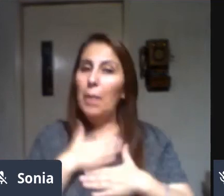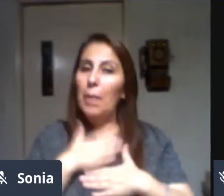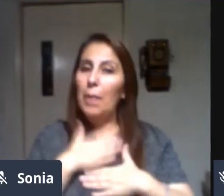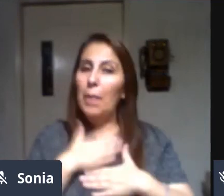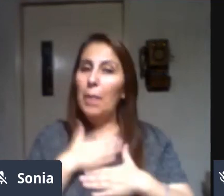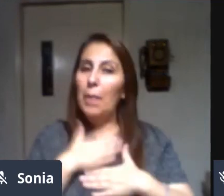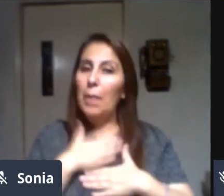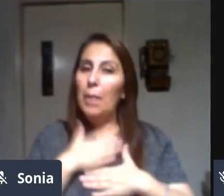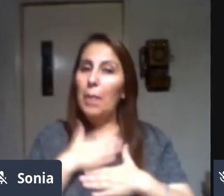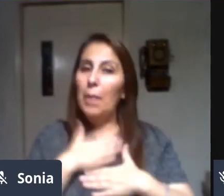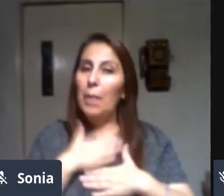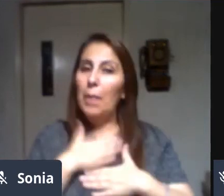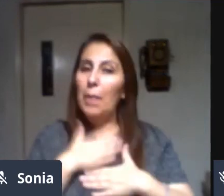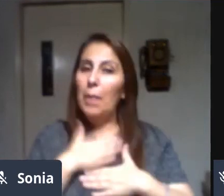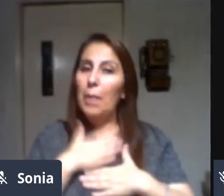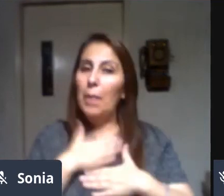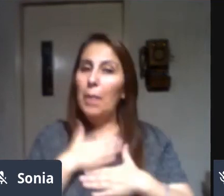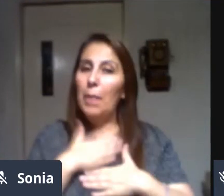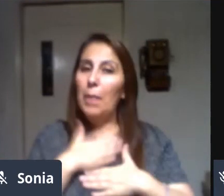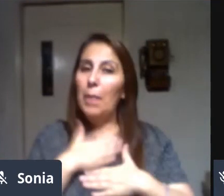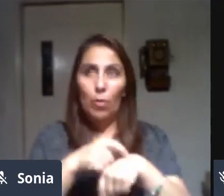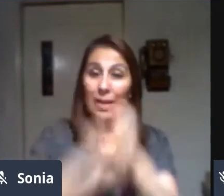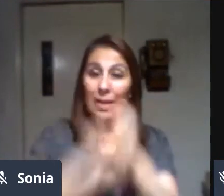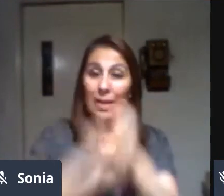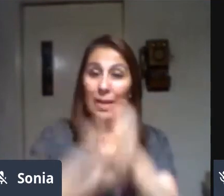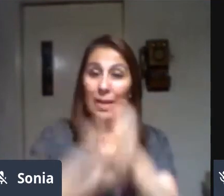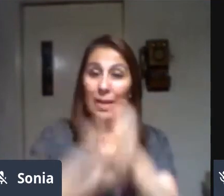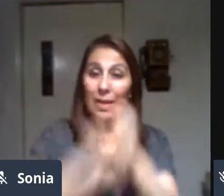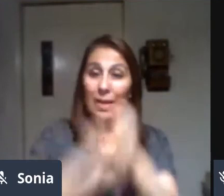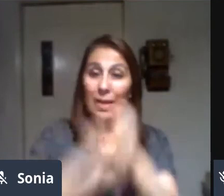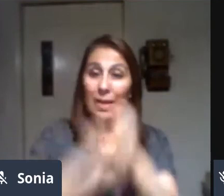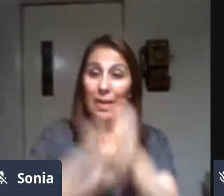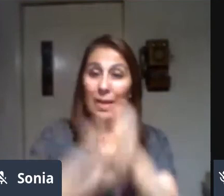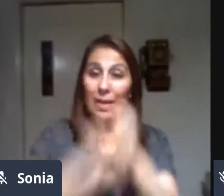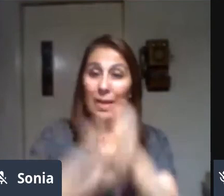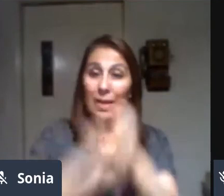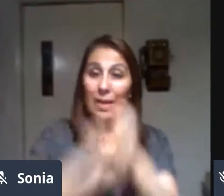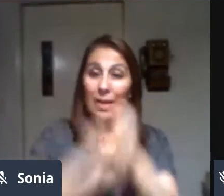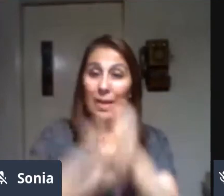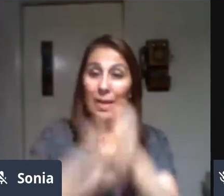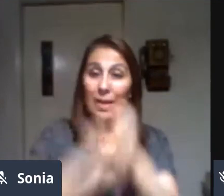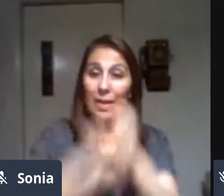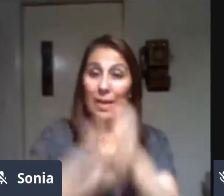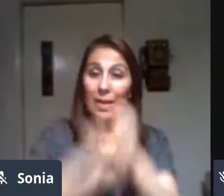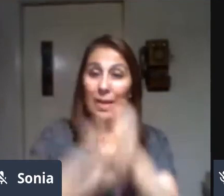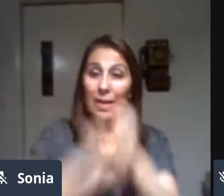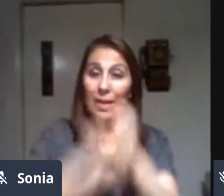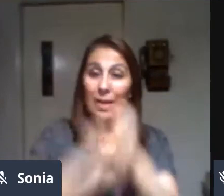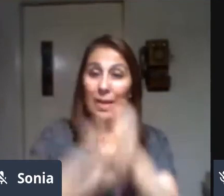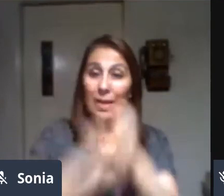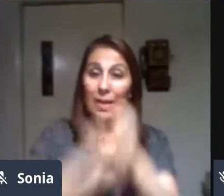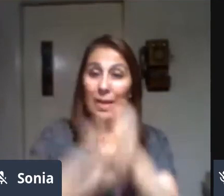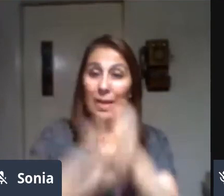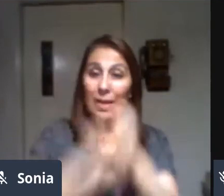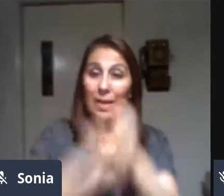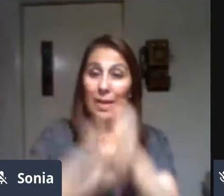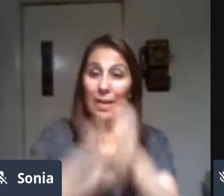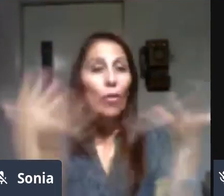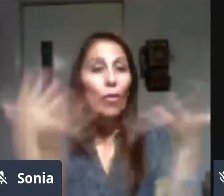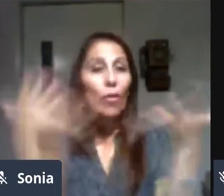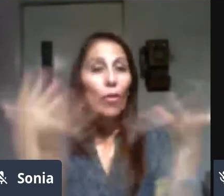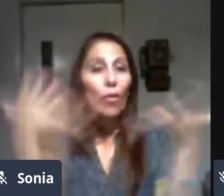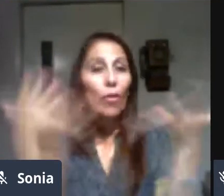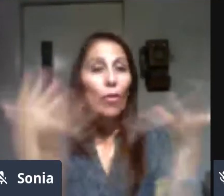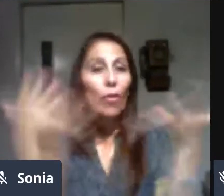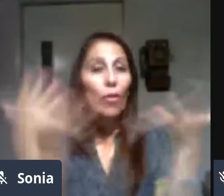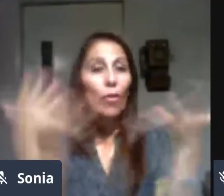el país y todos todos los escritores que conocemos en distintos ámbitos